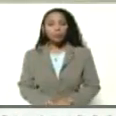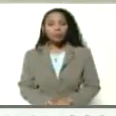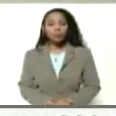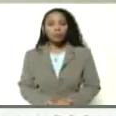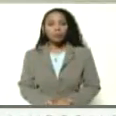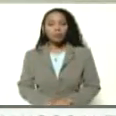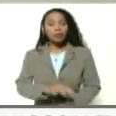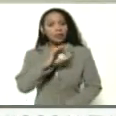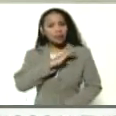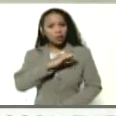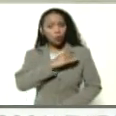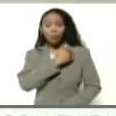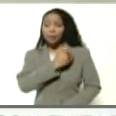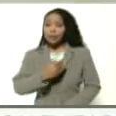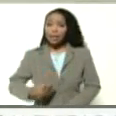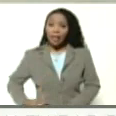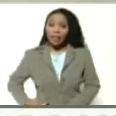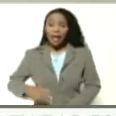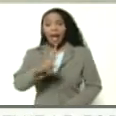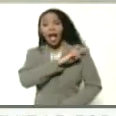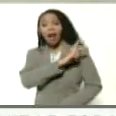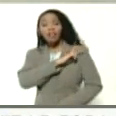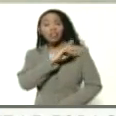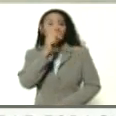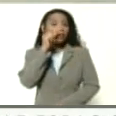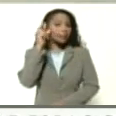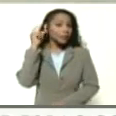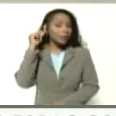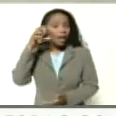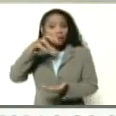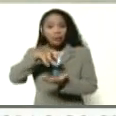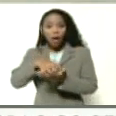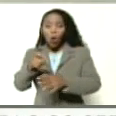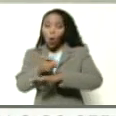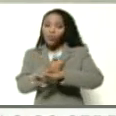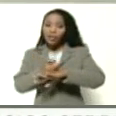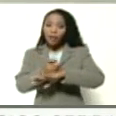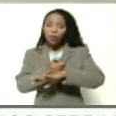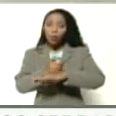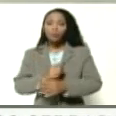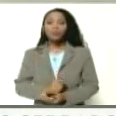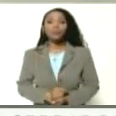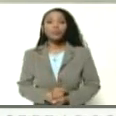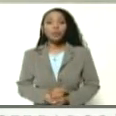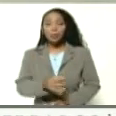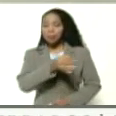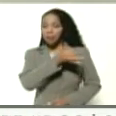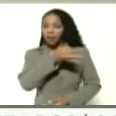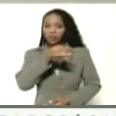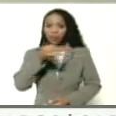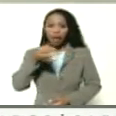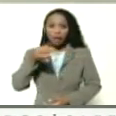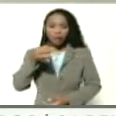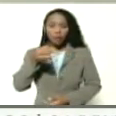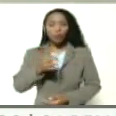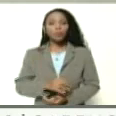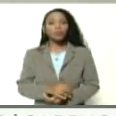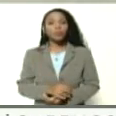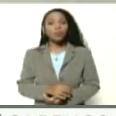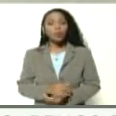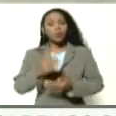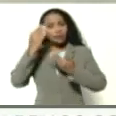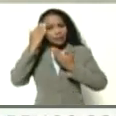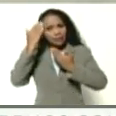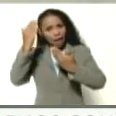Señor presidente, jefas y jefes de Estado y Gobierno, excelencias, reciban un